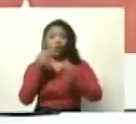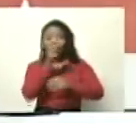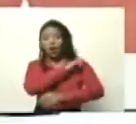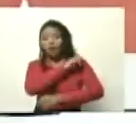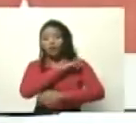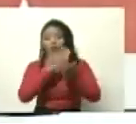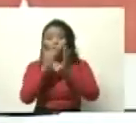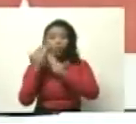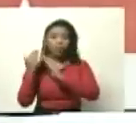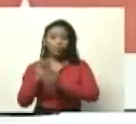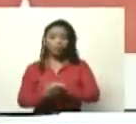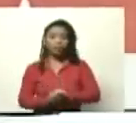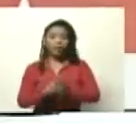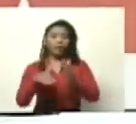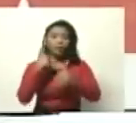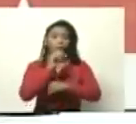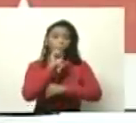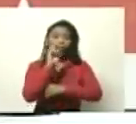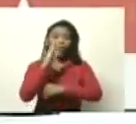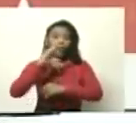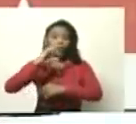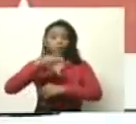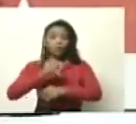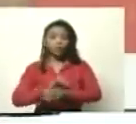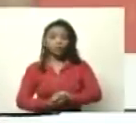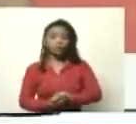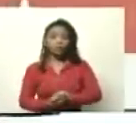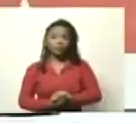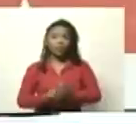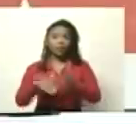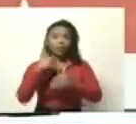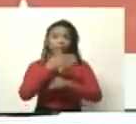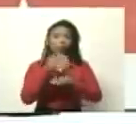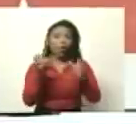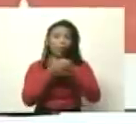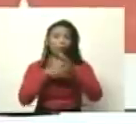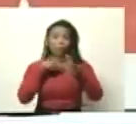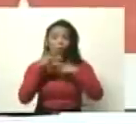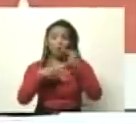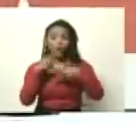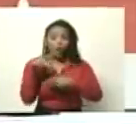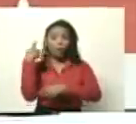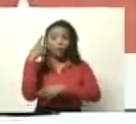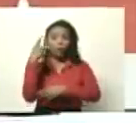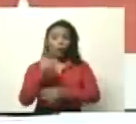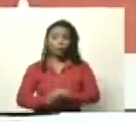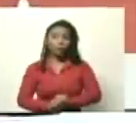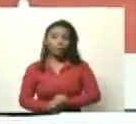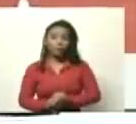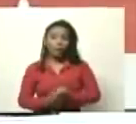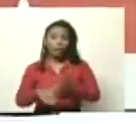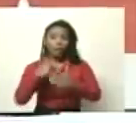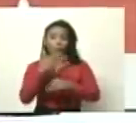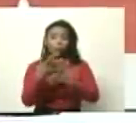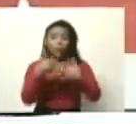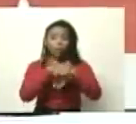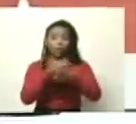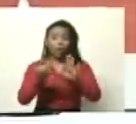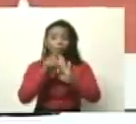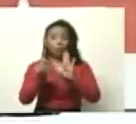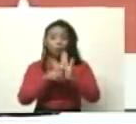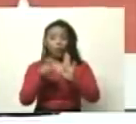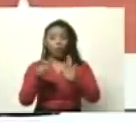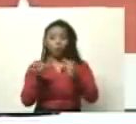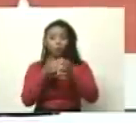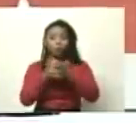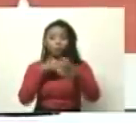comunidades, luego UVC, en las UVC, luego los equipos políticos parroquiales, luego estén constituidos los equipos políticos parroquiales,